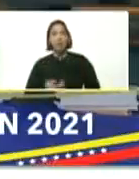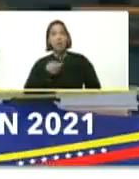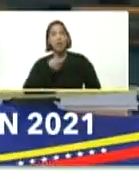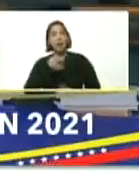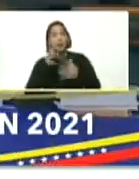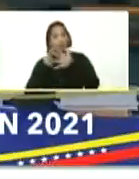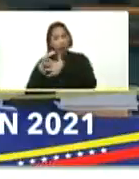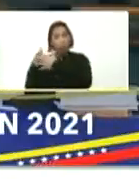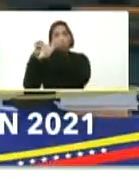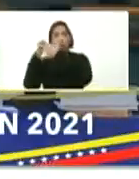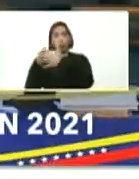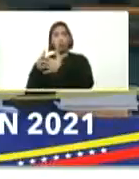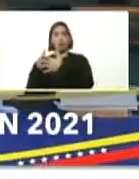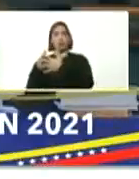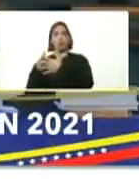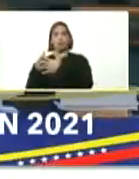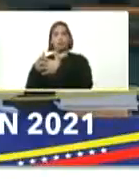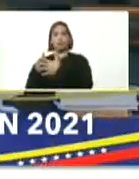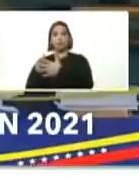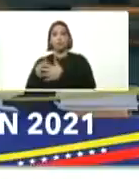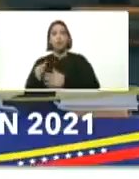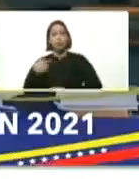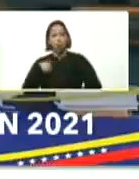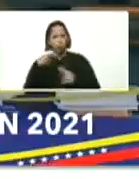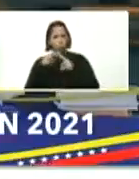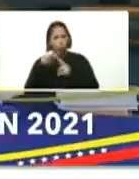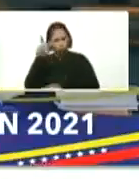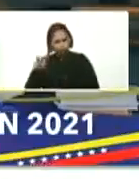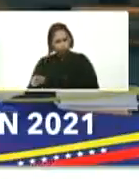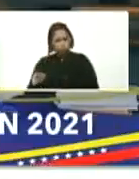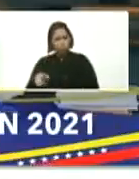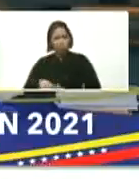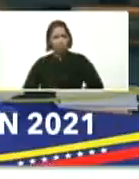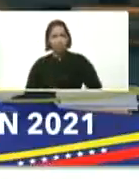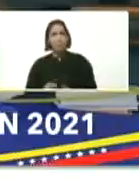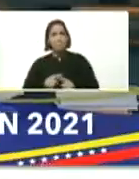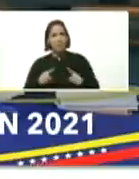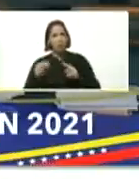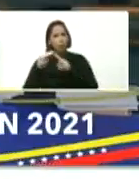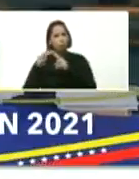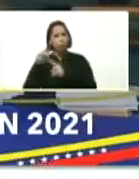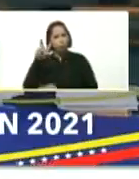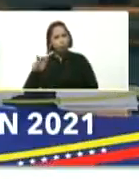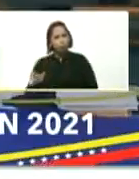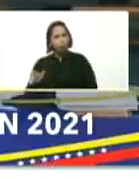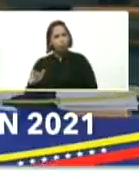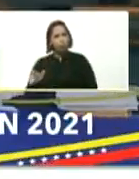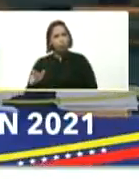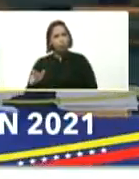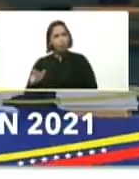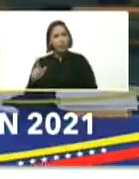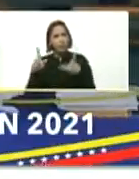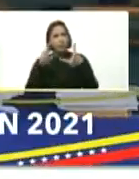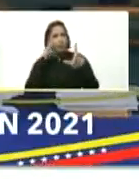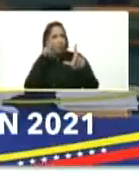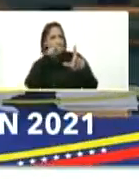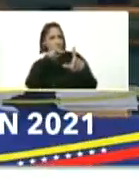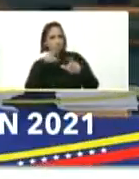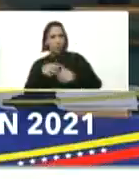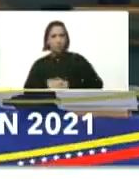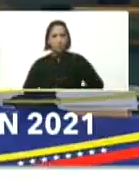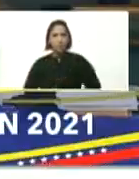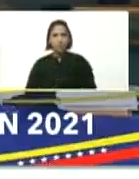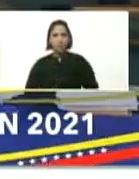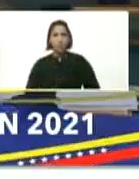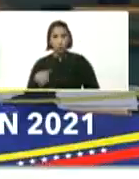Estados Unidos de Norteamérica. Yo la conozco, pero la conozco por televisión,